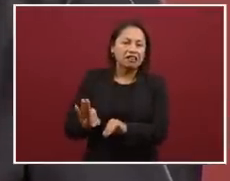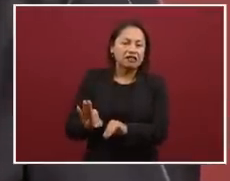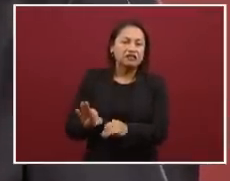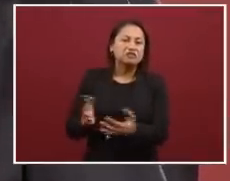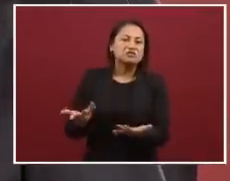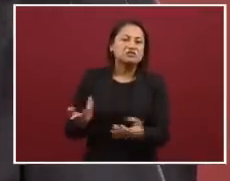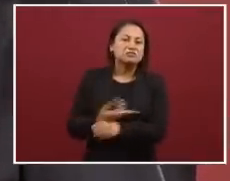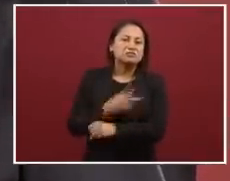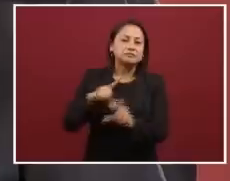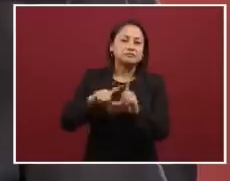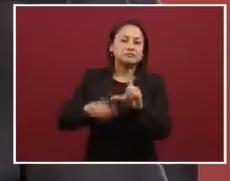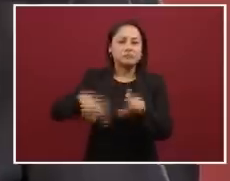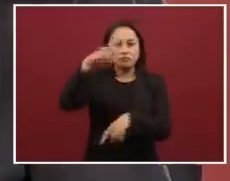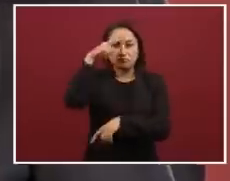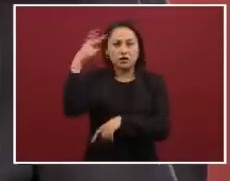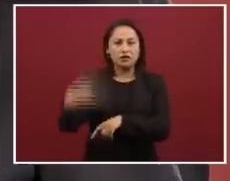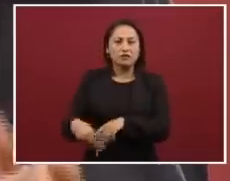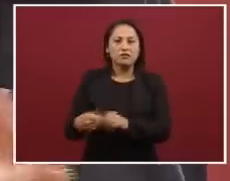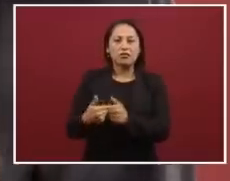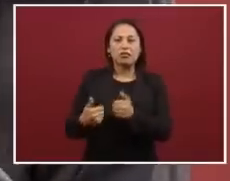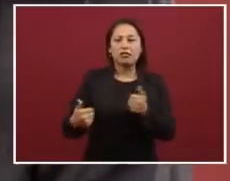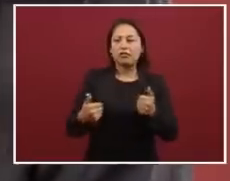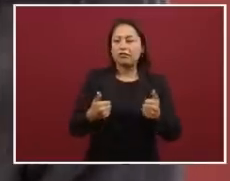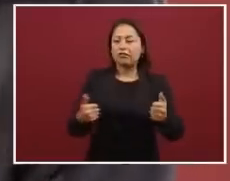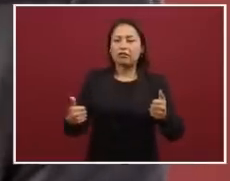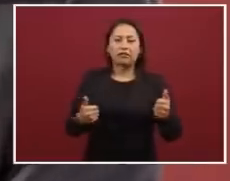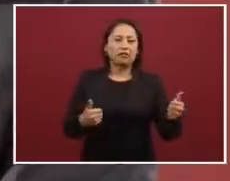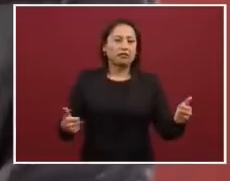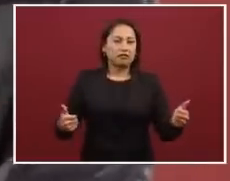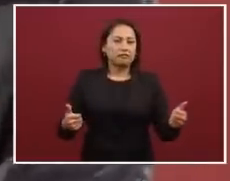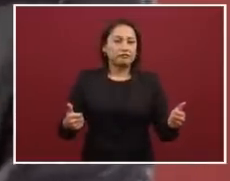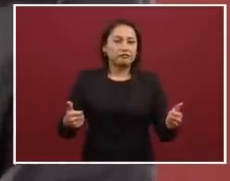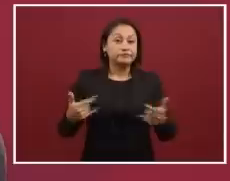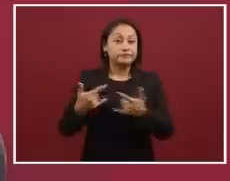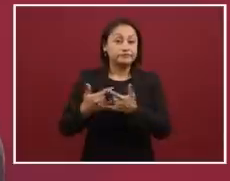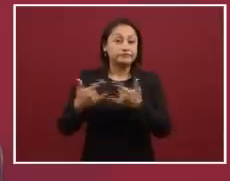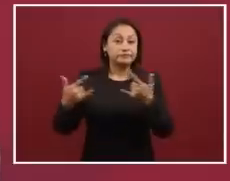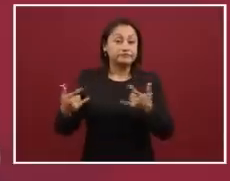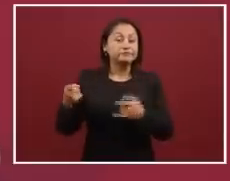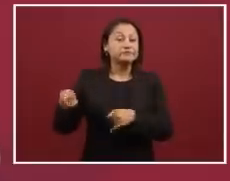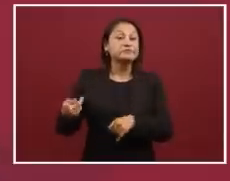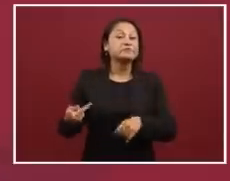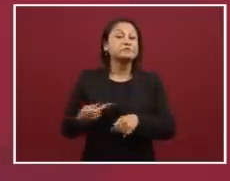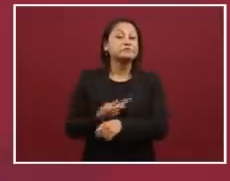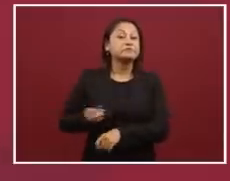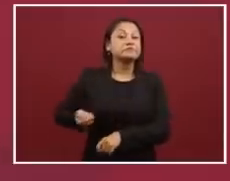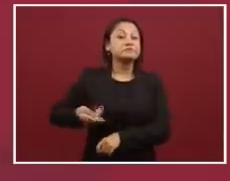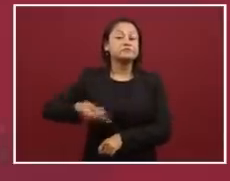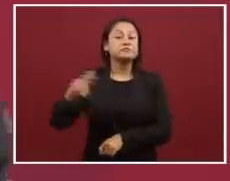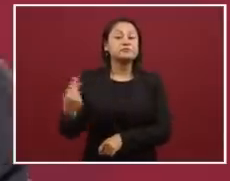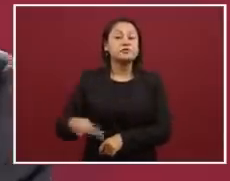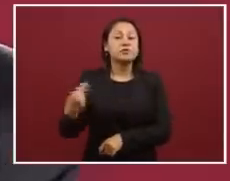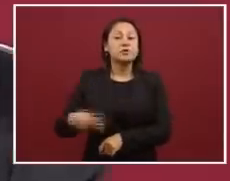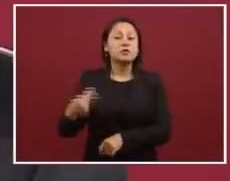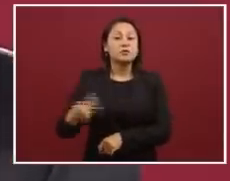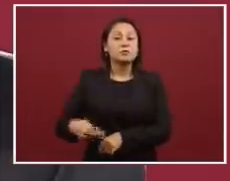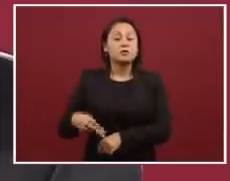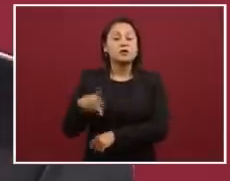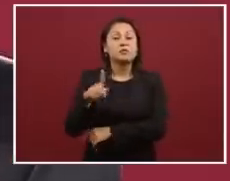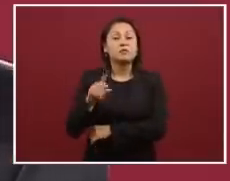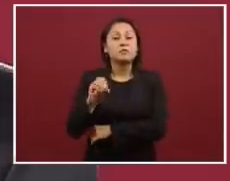Es lo que se conoció en ese entonces como el agrupamiento de los